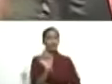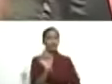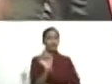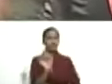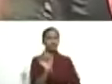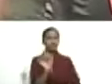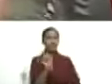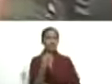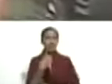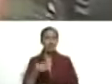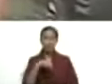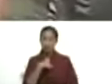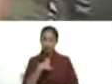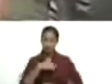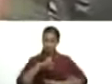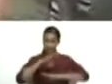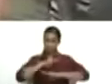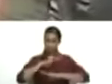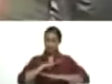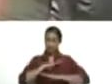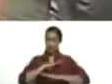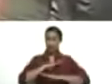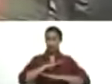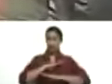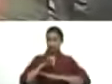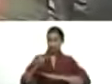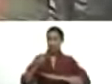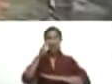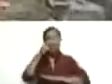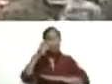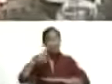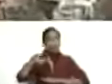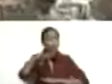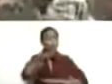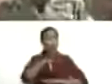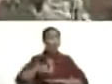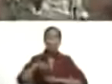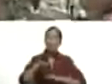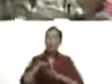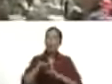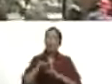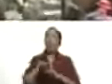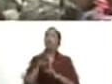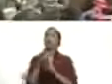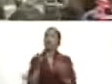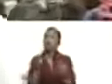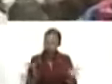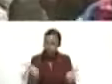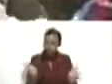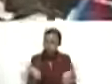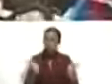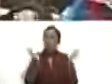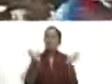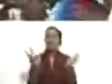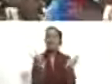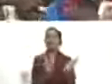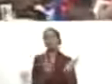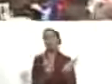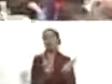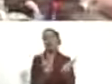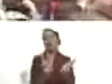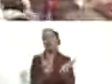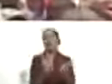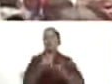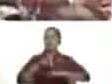que satisfaga las necesidades del pueblo y que genere riqueza para recuperar el estado de bienestar